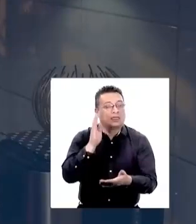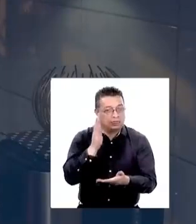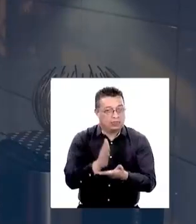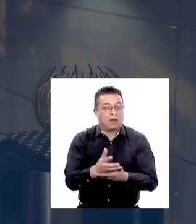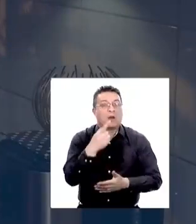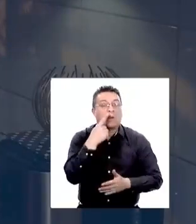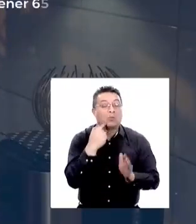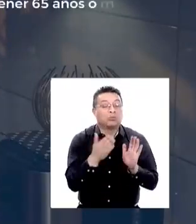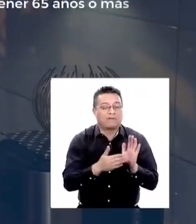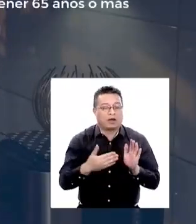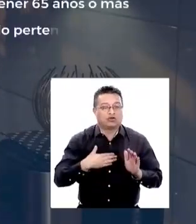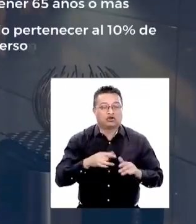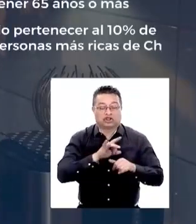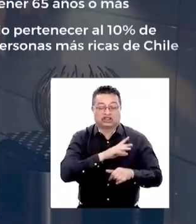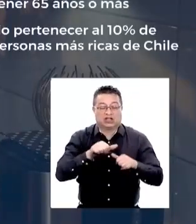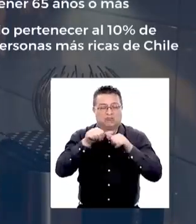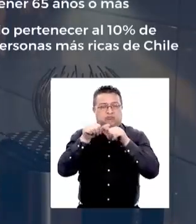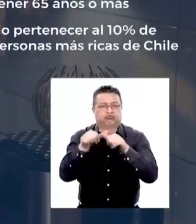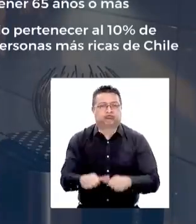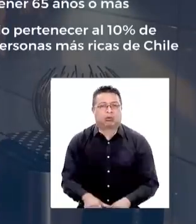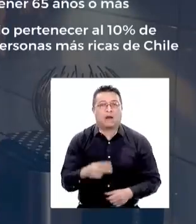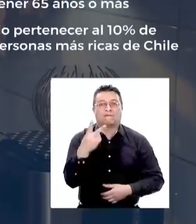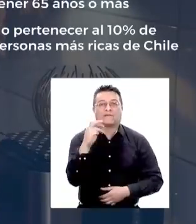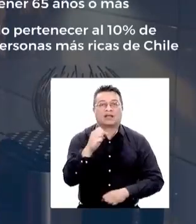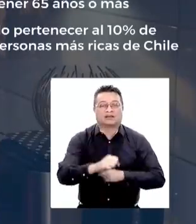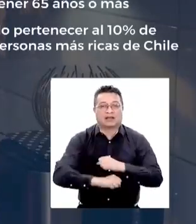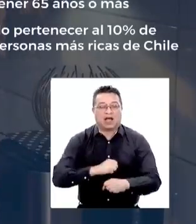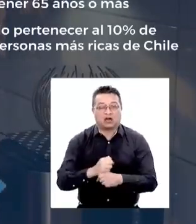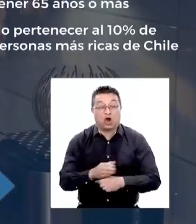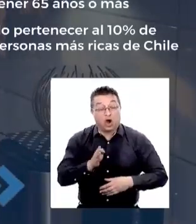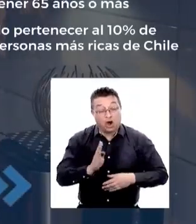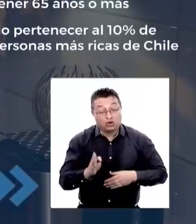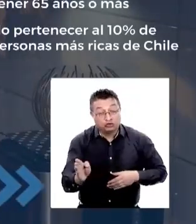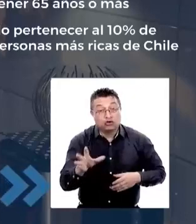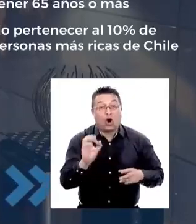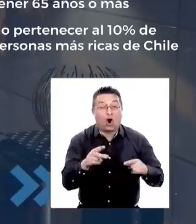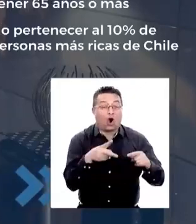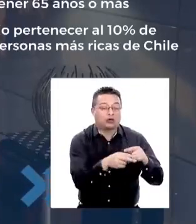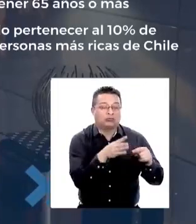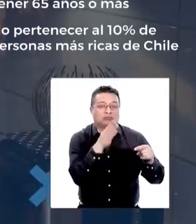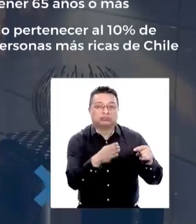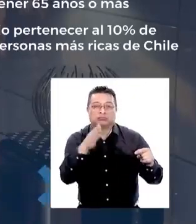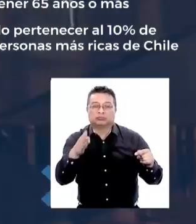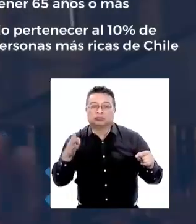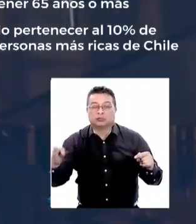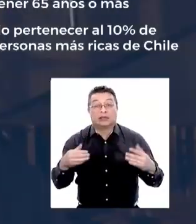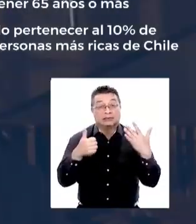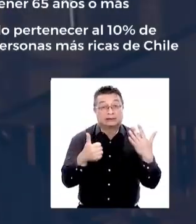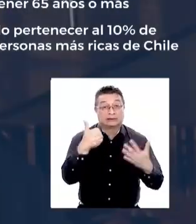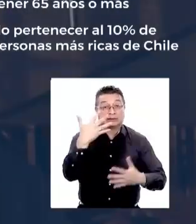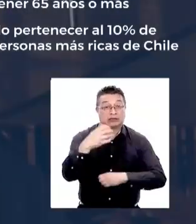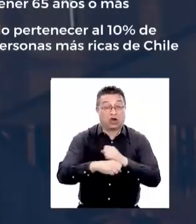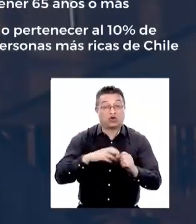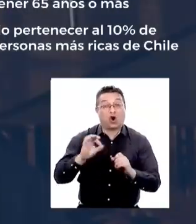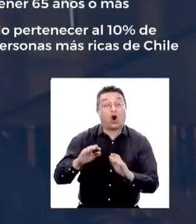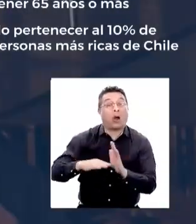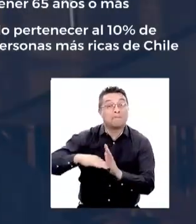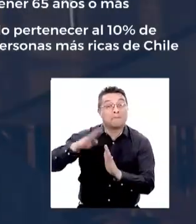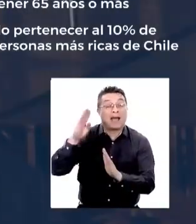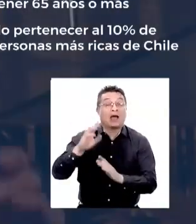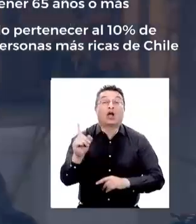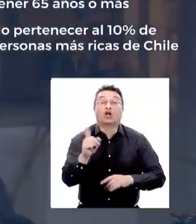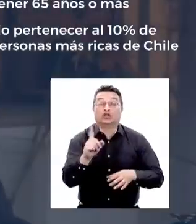Cierto, se debe acreditar residencia en Chile por lo menos 20 años, continuos o descontinuos. Tener 65 años